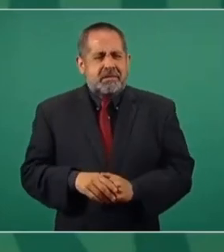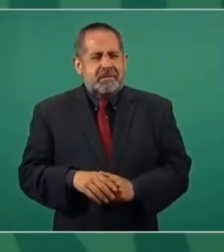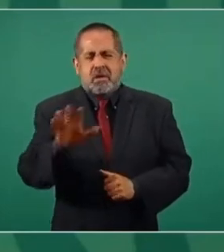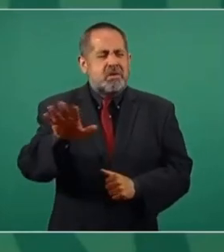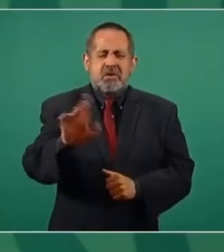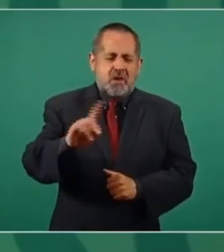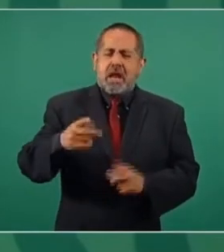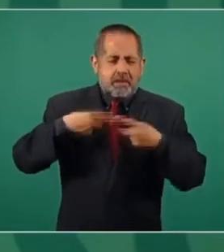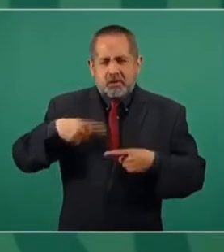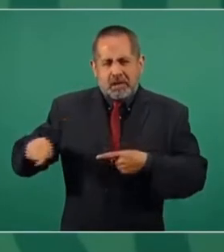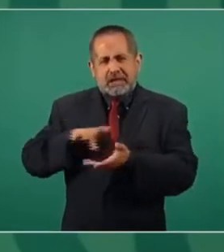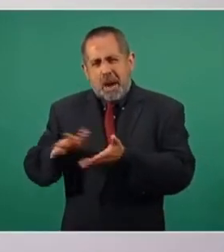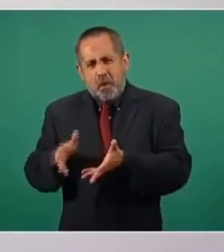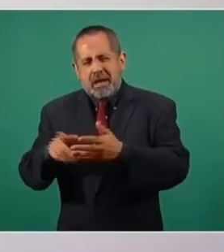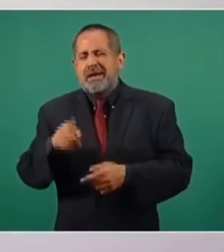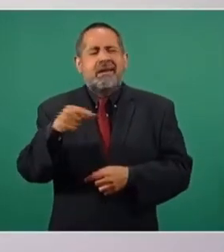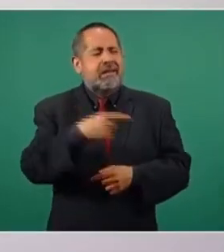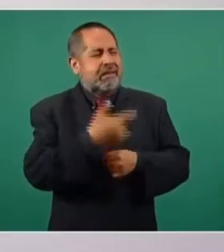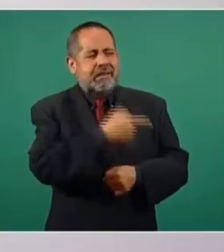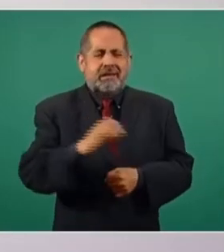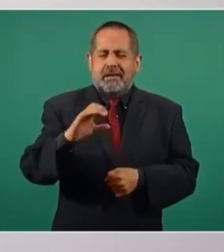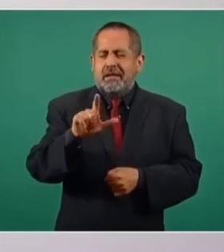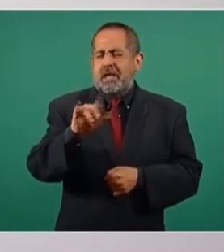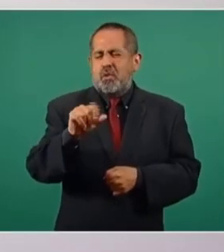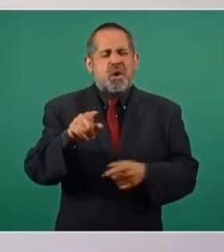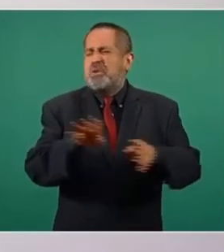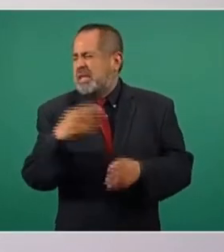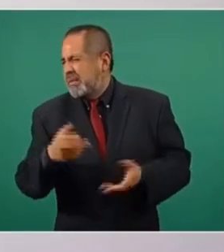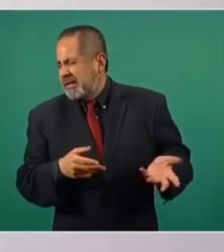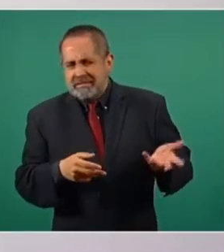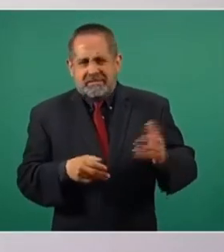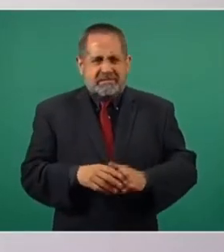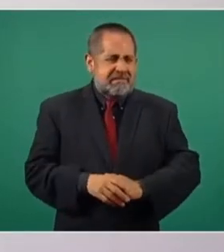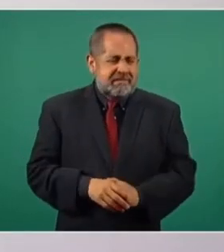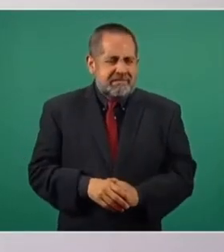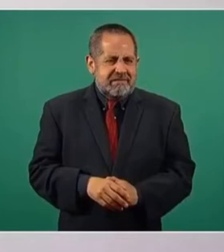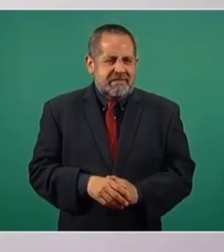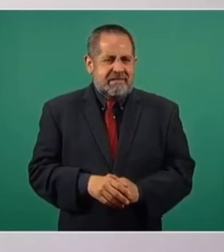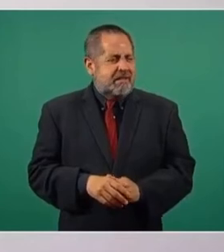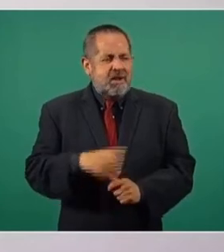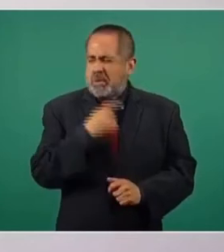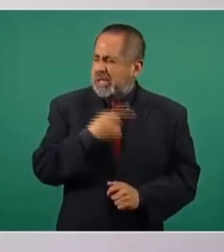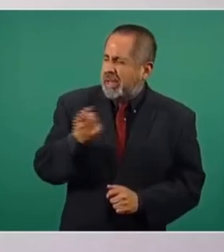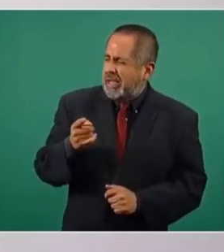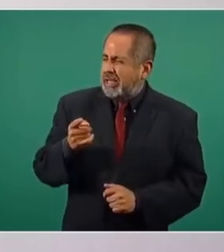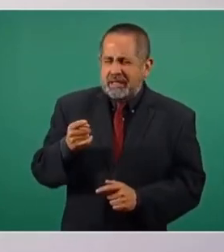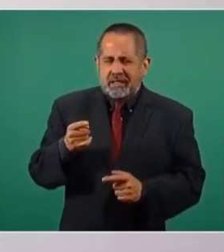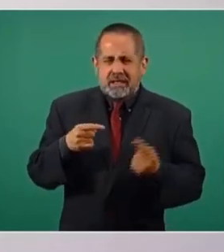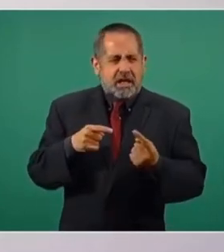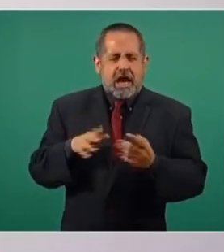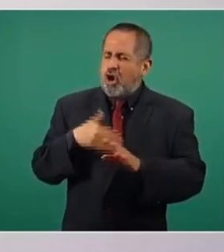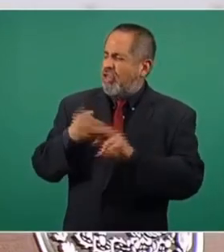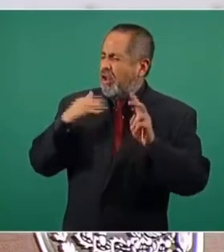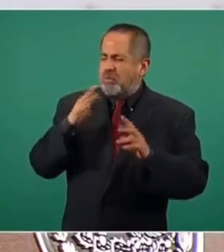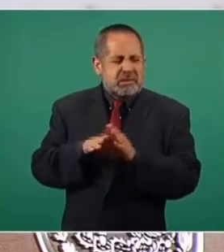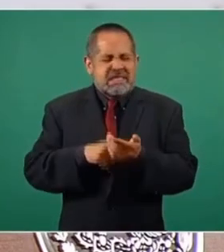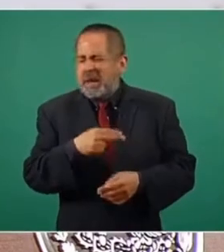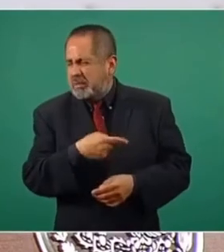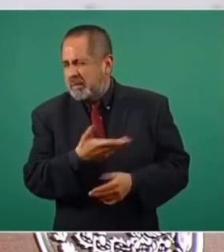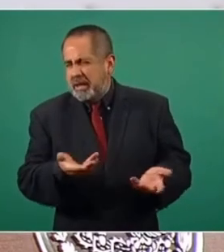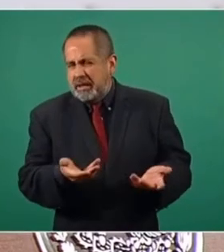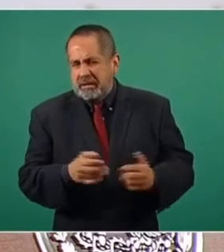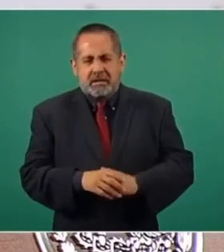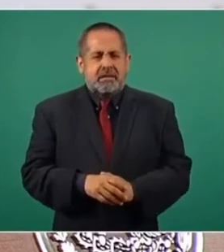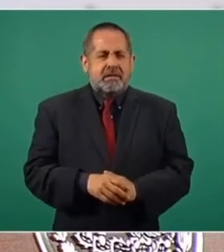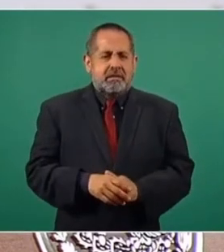La gente está apoyando, te demanda. Son estos, los Claudios. ¿Cómo se llama esa la asociación? A favor de. En contra de la democracia, de la corrupción, ¿cómo es?